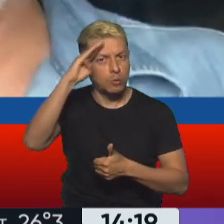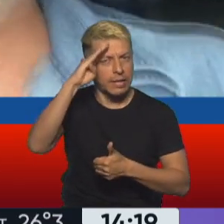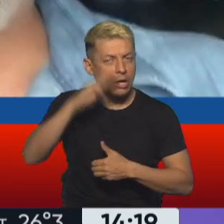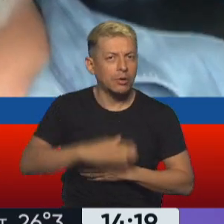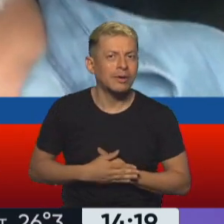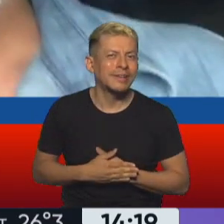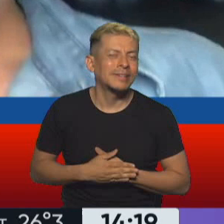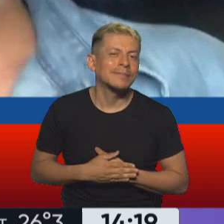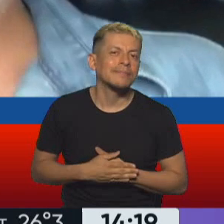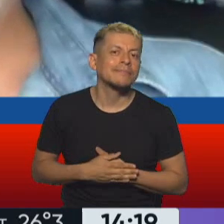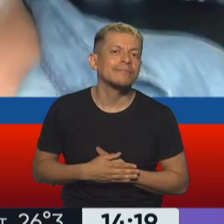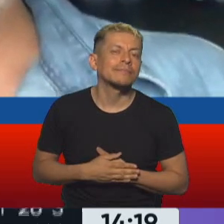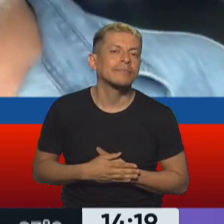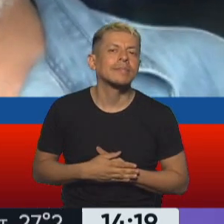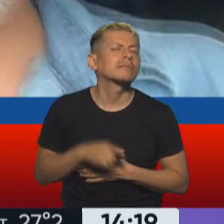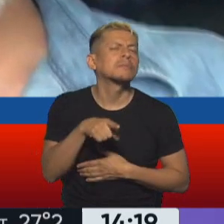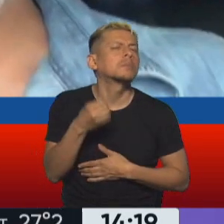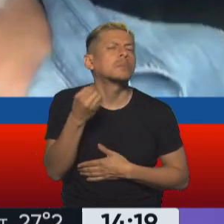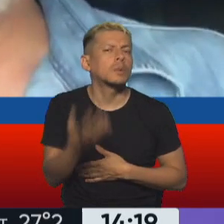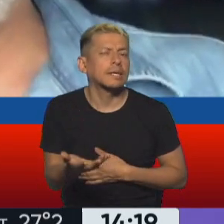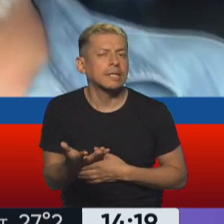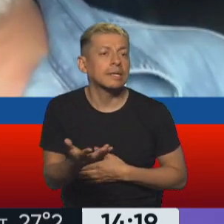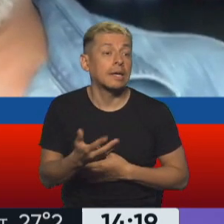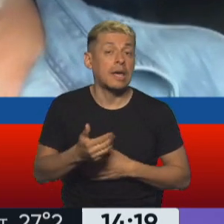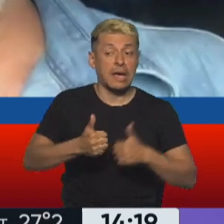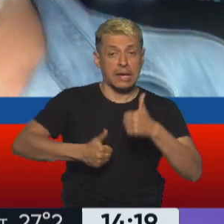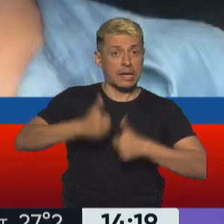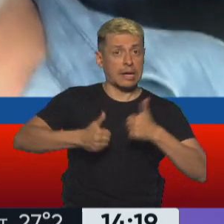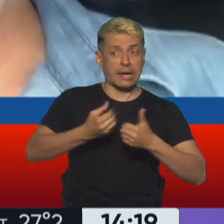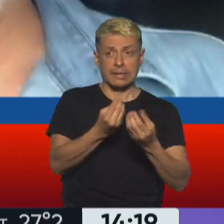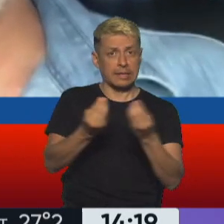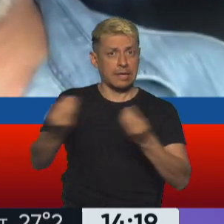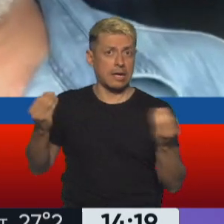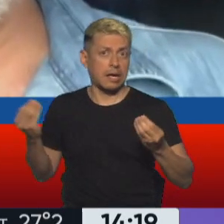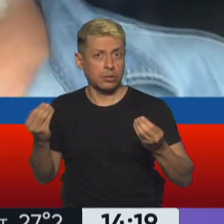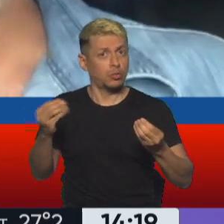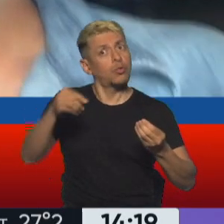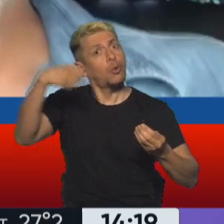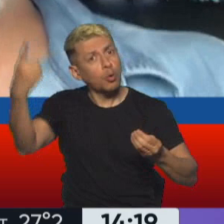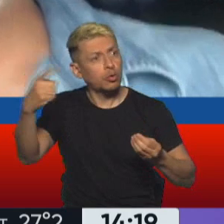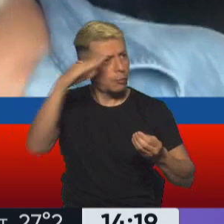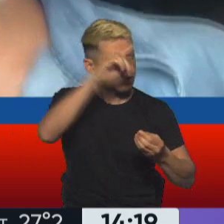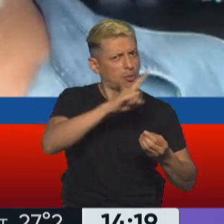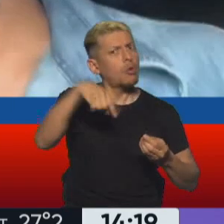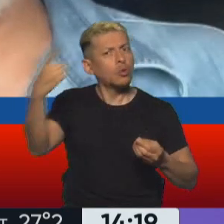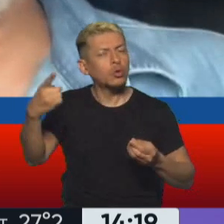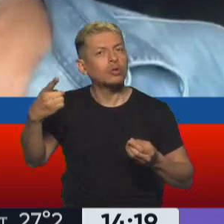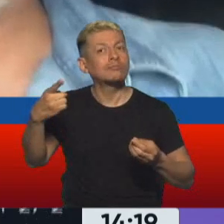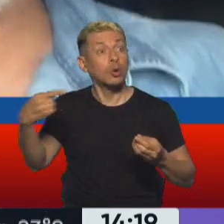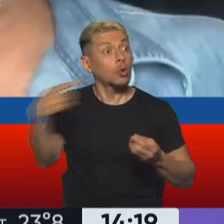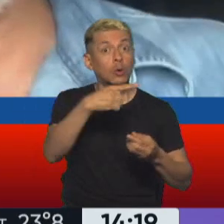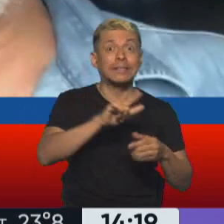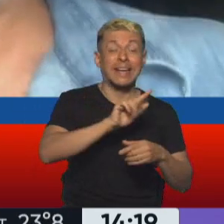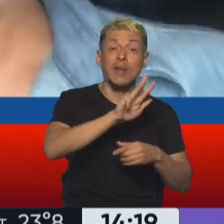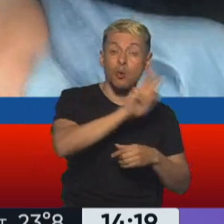probablemente realizaciones. Esto porque los candidatos que aparecen como candidato alternativo a Bolsonaro o Lula no tienen intenciones de